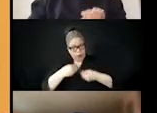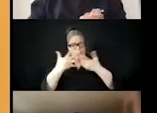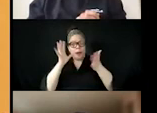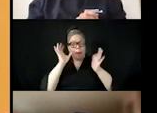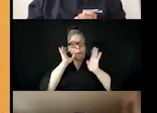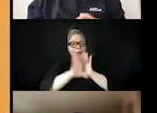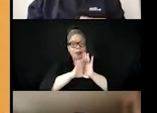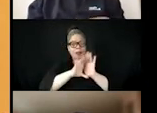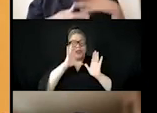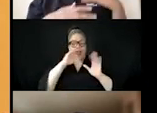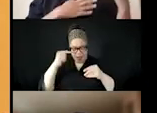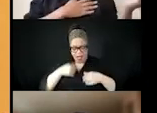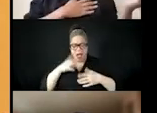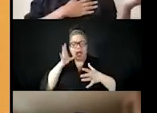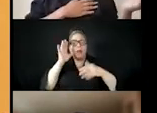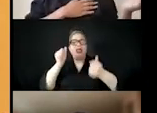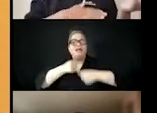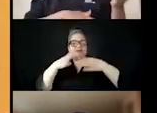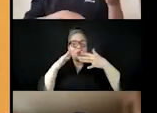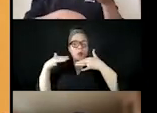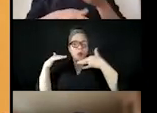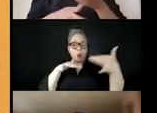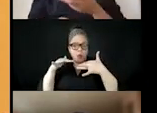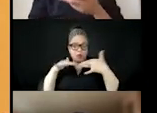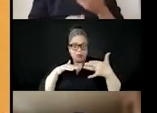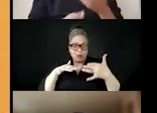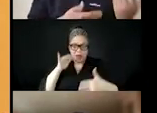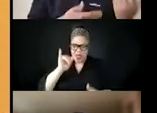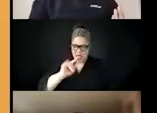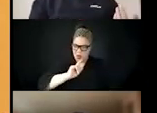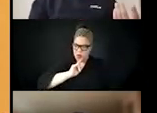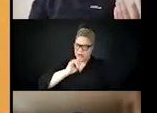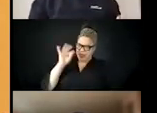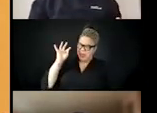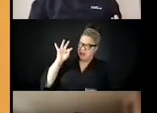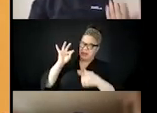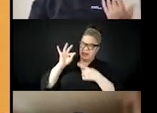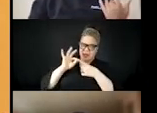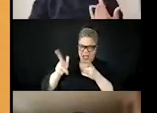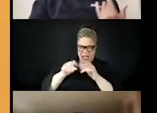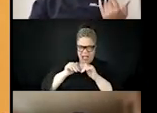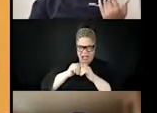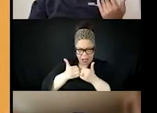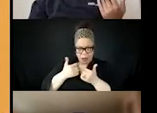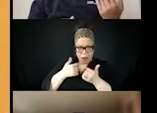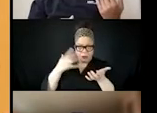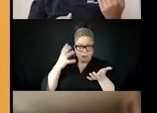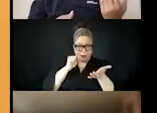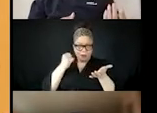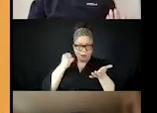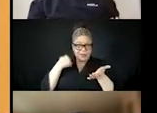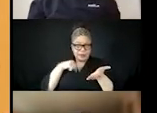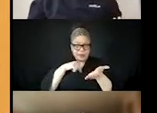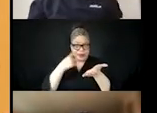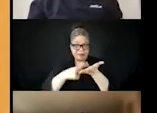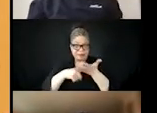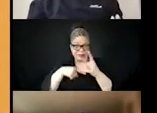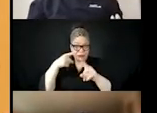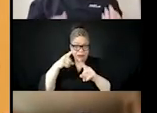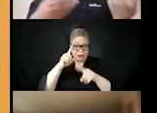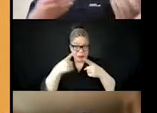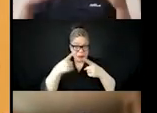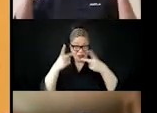estuvo arregla los los dibujos y yo arreglaré la guerra entonces esto es hablaba un poco de lo que es la